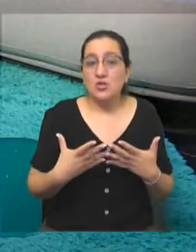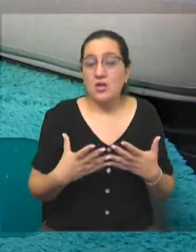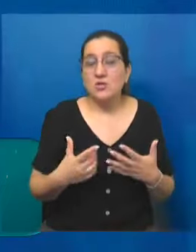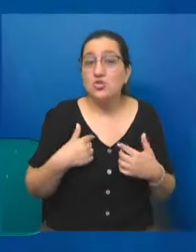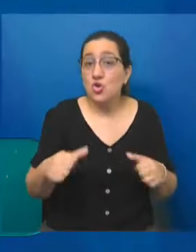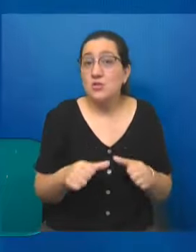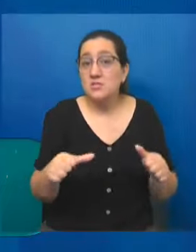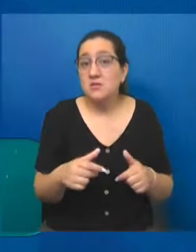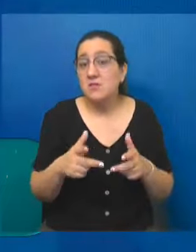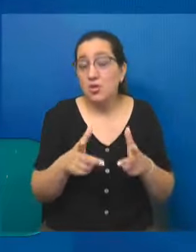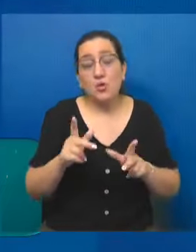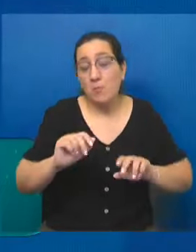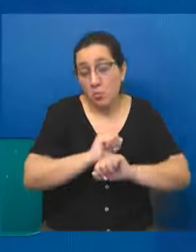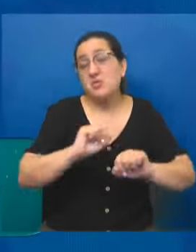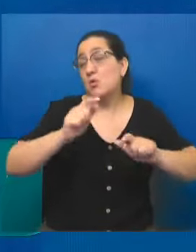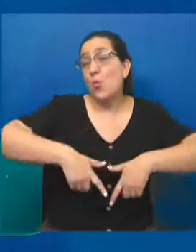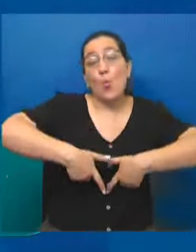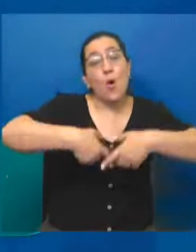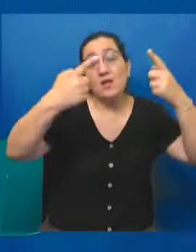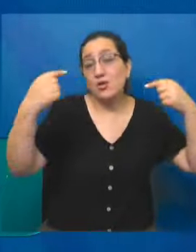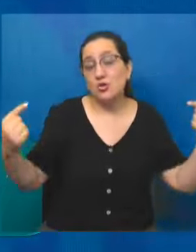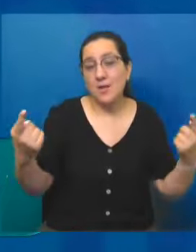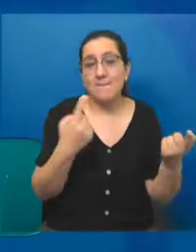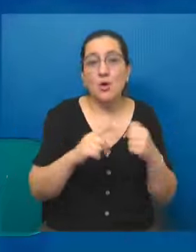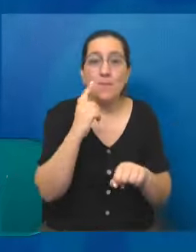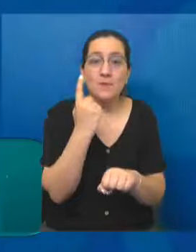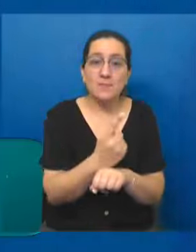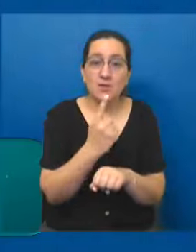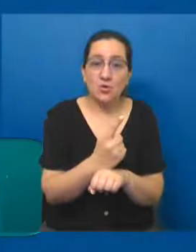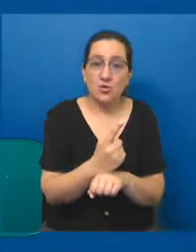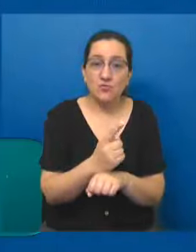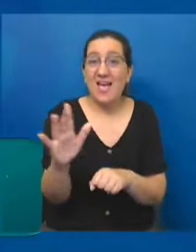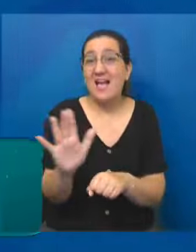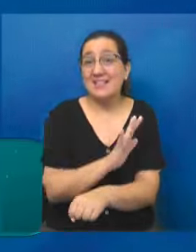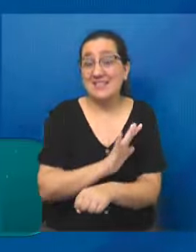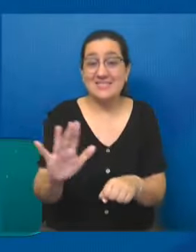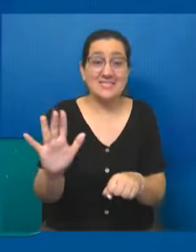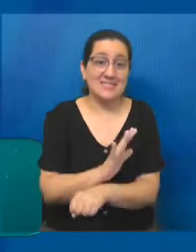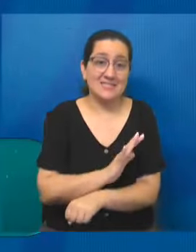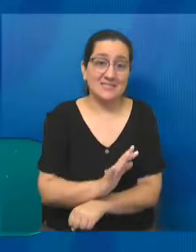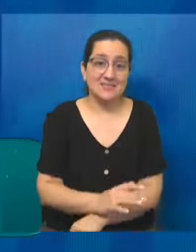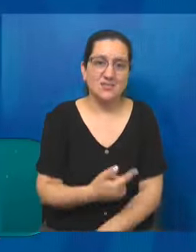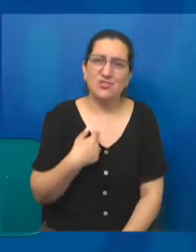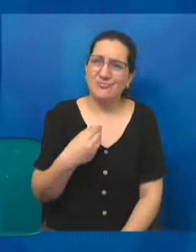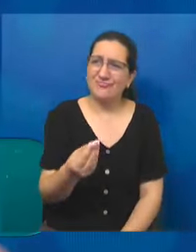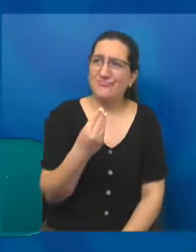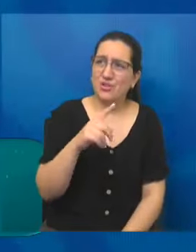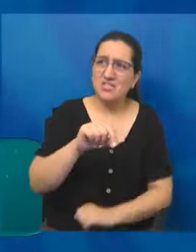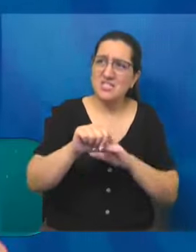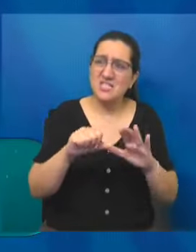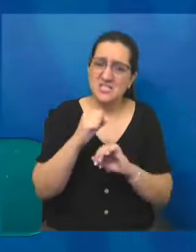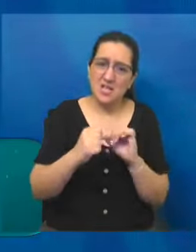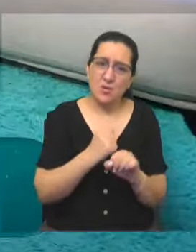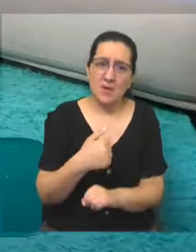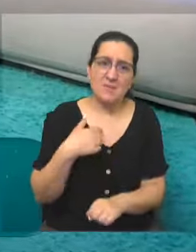O sea, la nada Milton, mismo. Claro, pero la primera cosa que me salió en el test vocacional fue actriz. Y lo desestimé. Porque a los 16 años, para